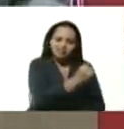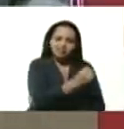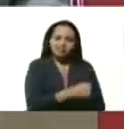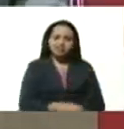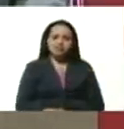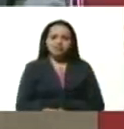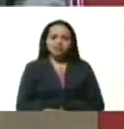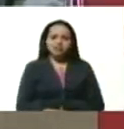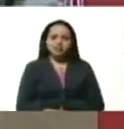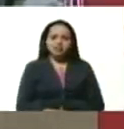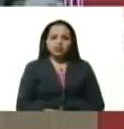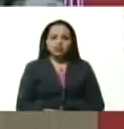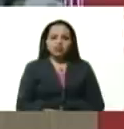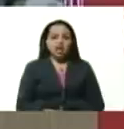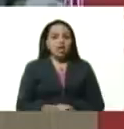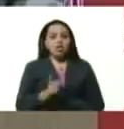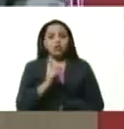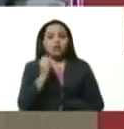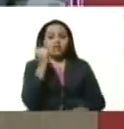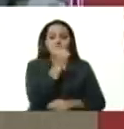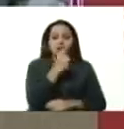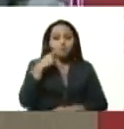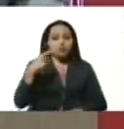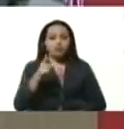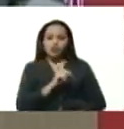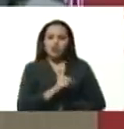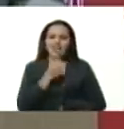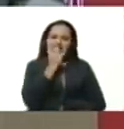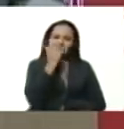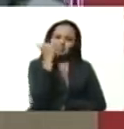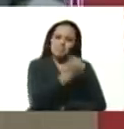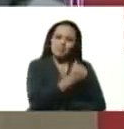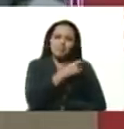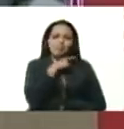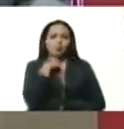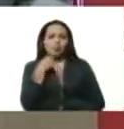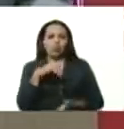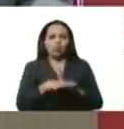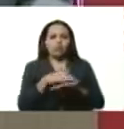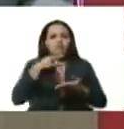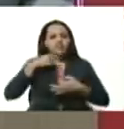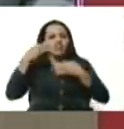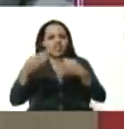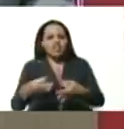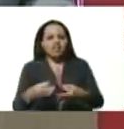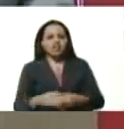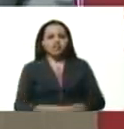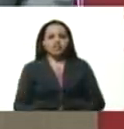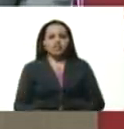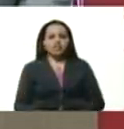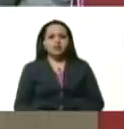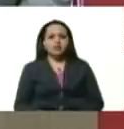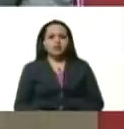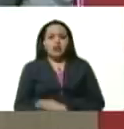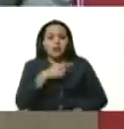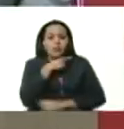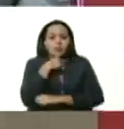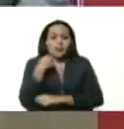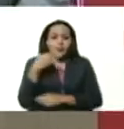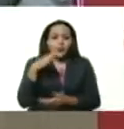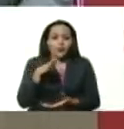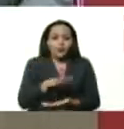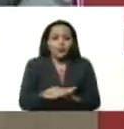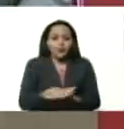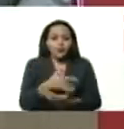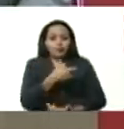al asesinato moral ni al asesinato político, al asesinato pura y simplemente, al homicidio del presidente